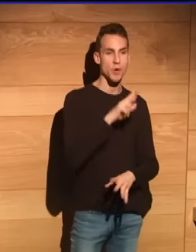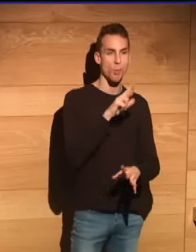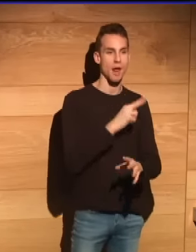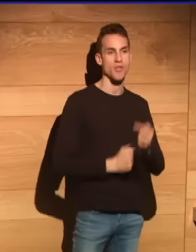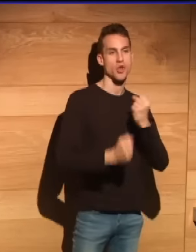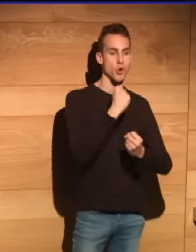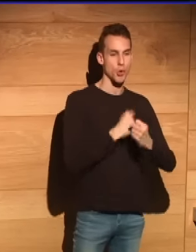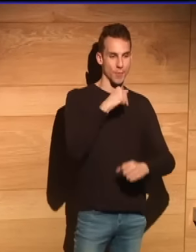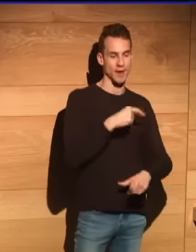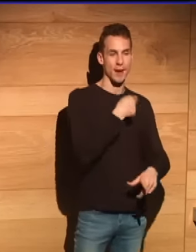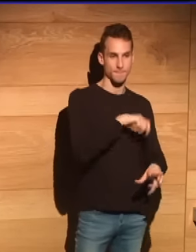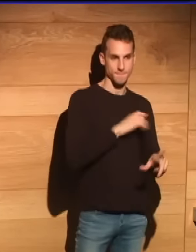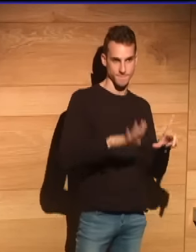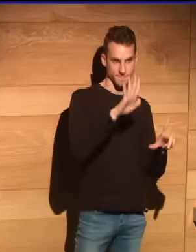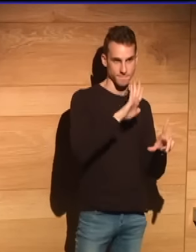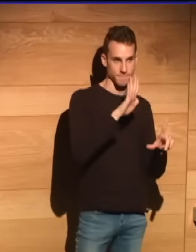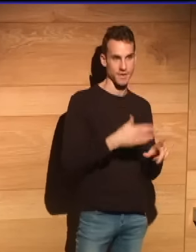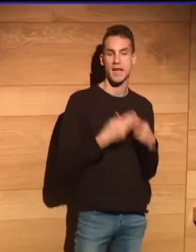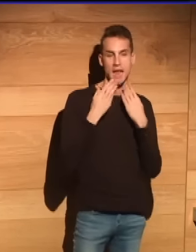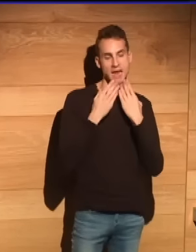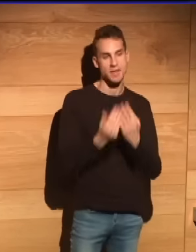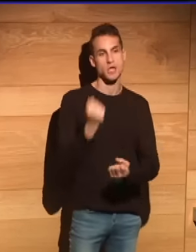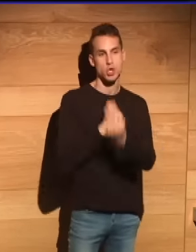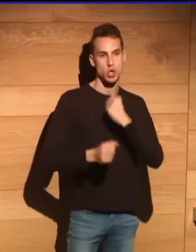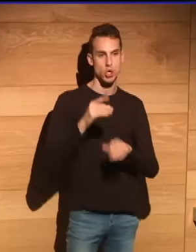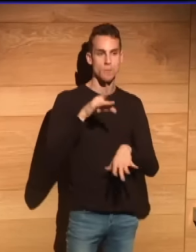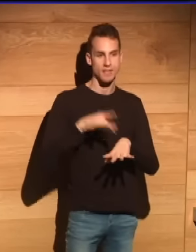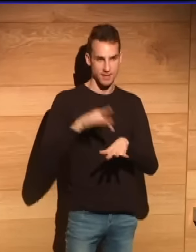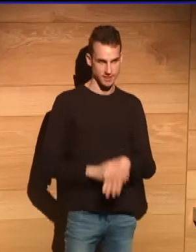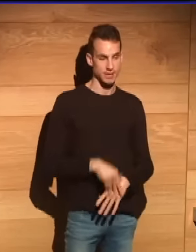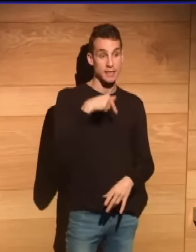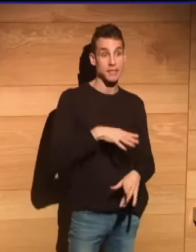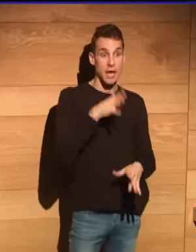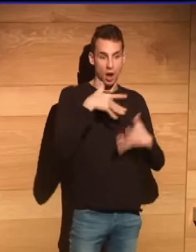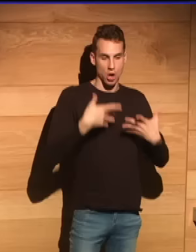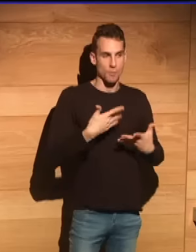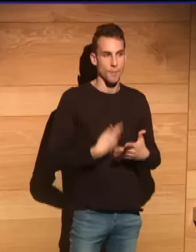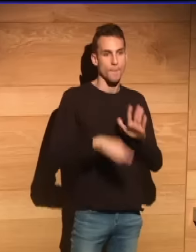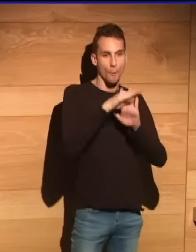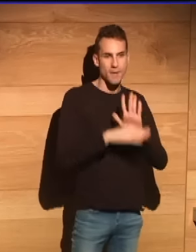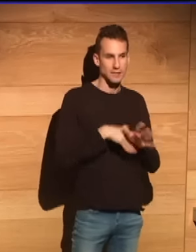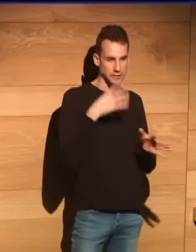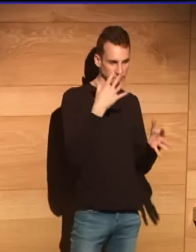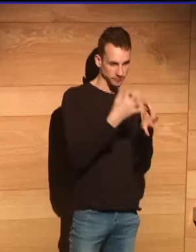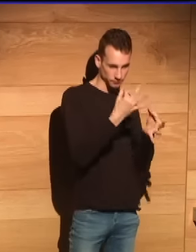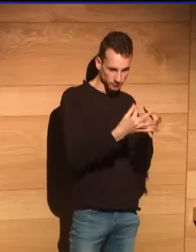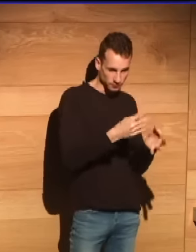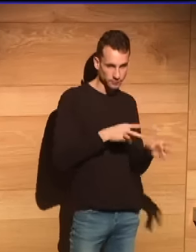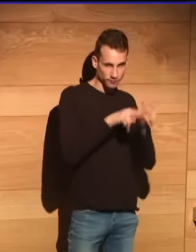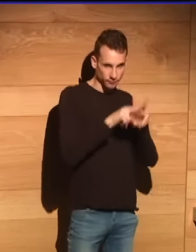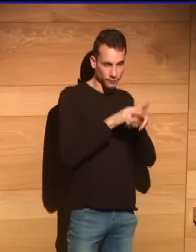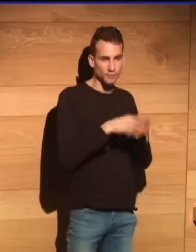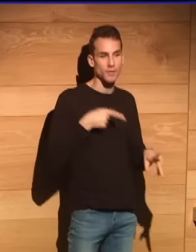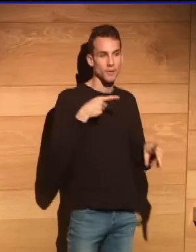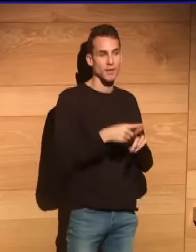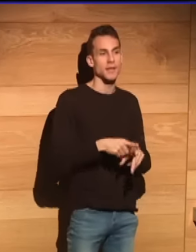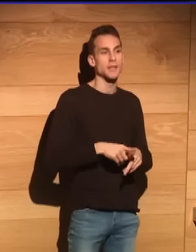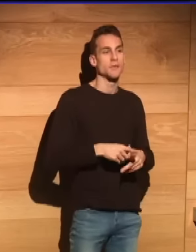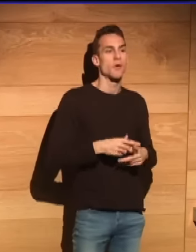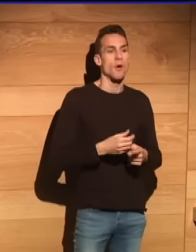economía digital. Y en este momento vamos a diseñar planes de apoyo al emprendimiento digital para hombres y mujeres, con especial